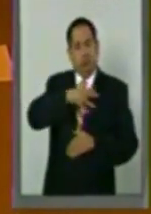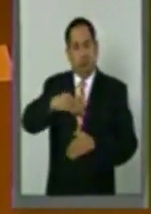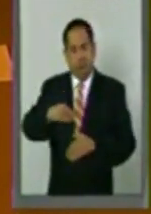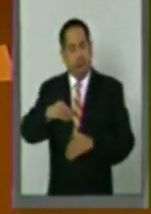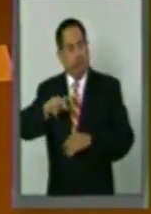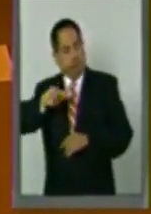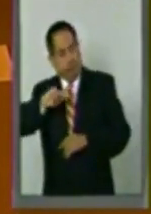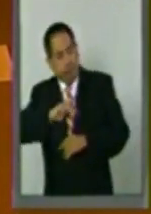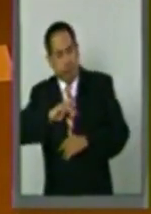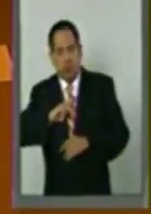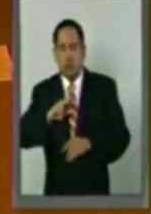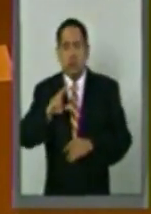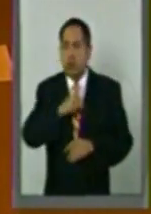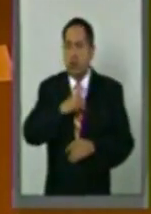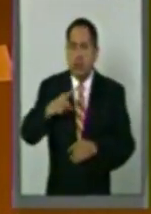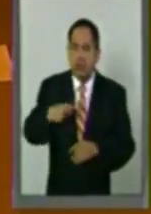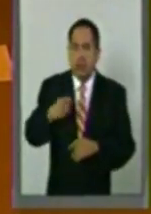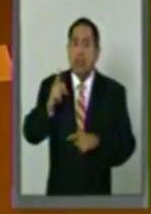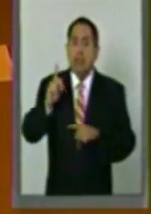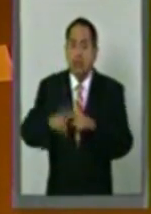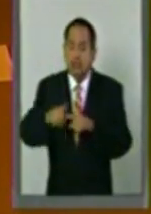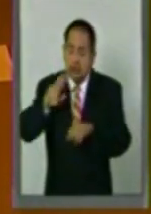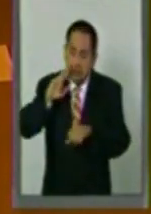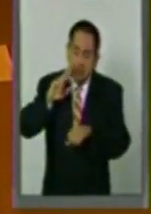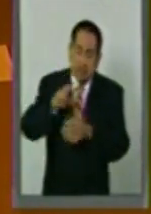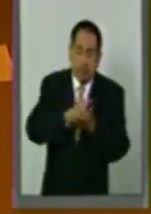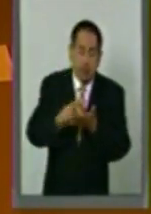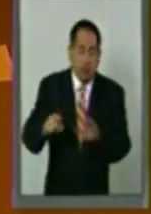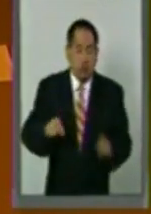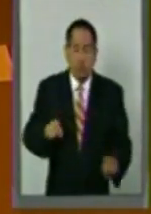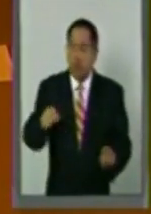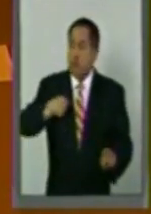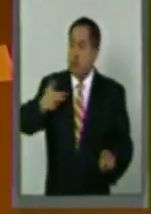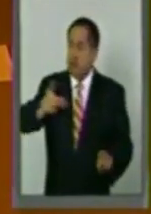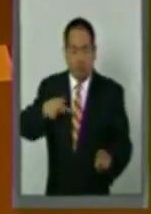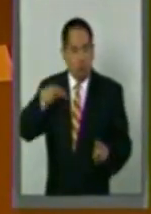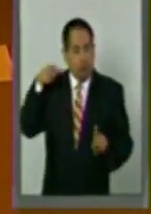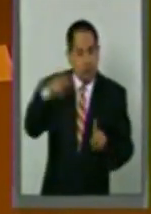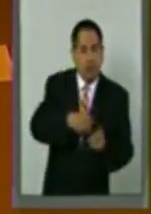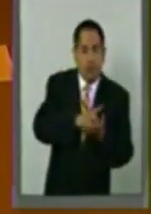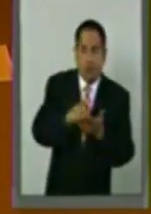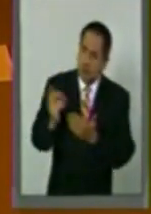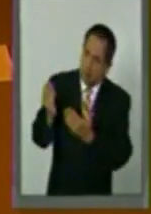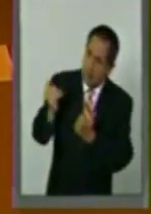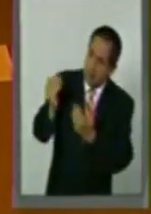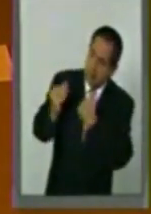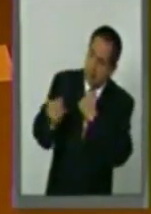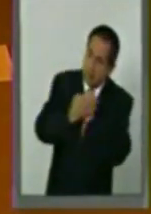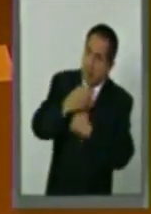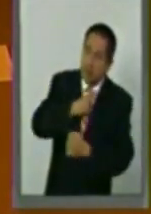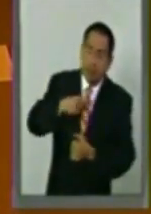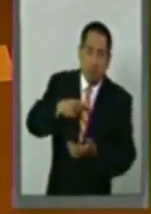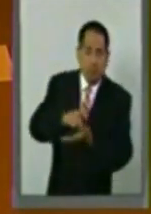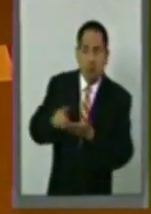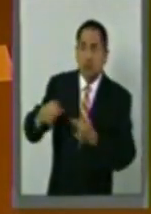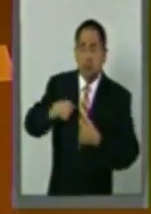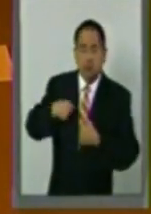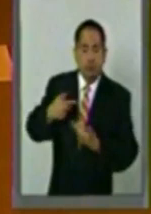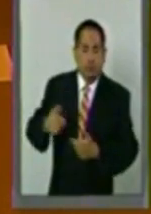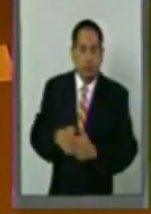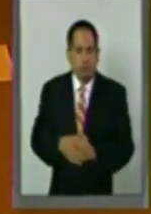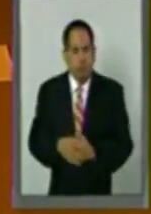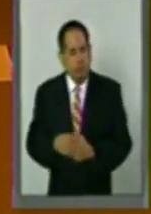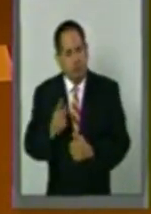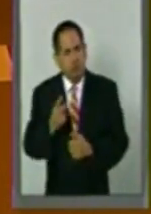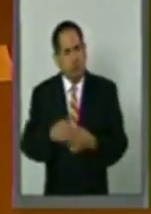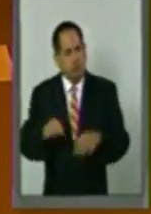como un derecho de los padres, sino como un derecho de las y los hijos, cuyo alcance para ambas partes es mucho